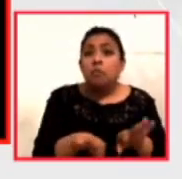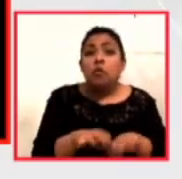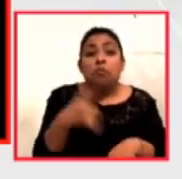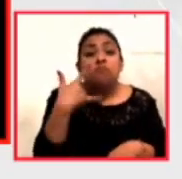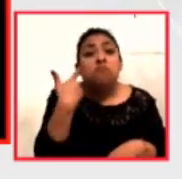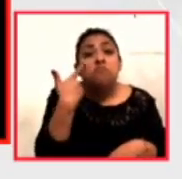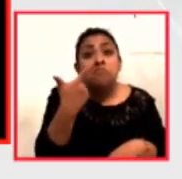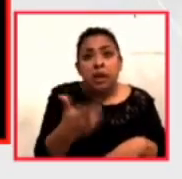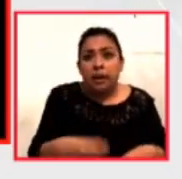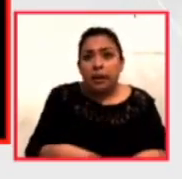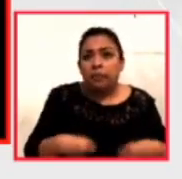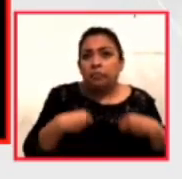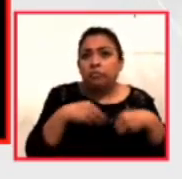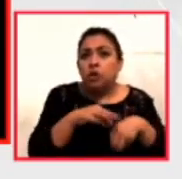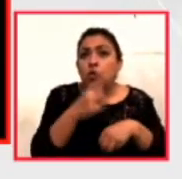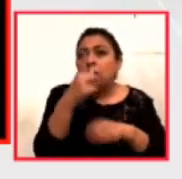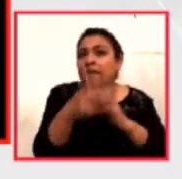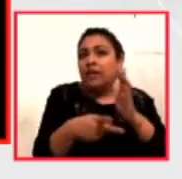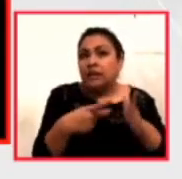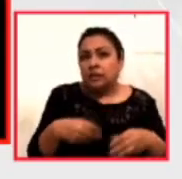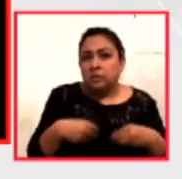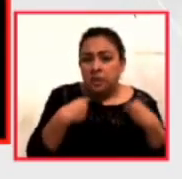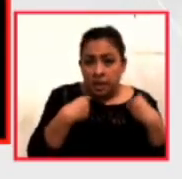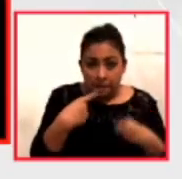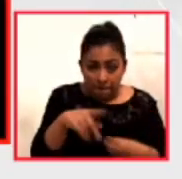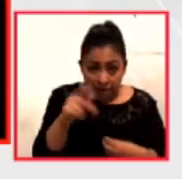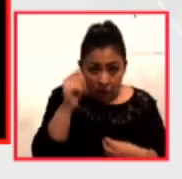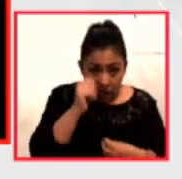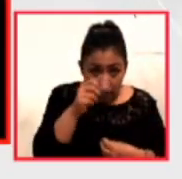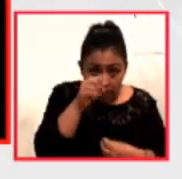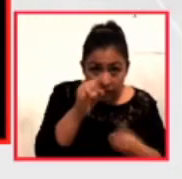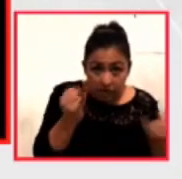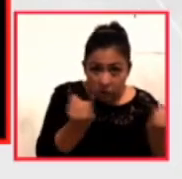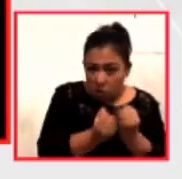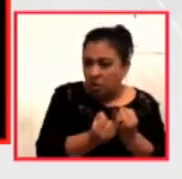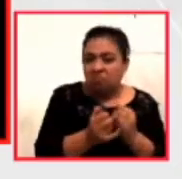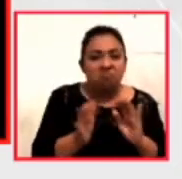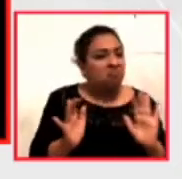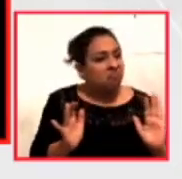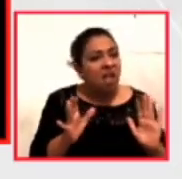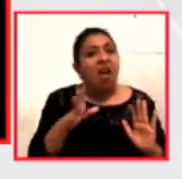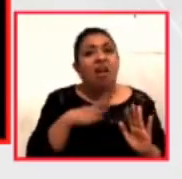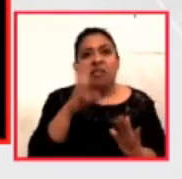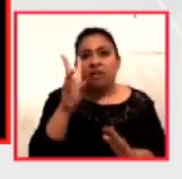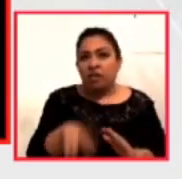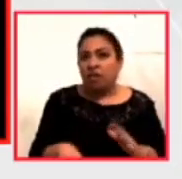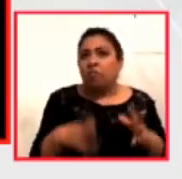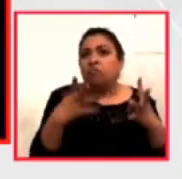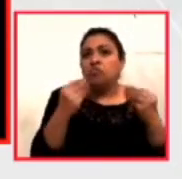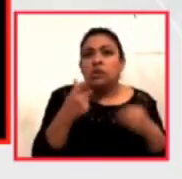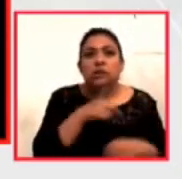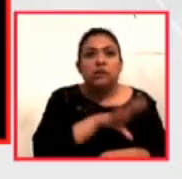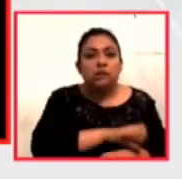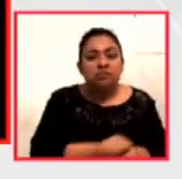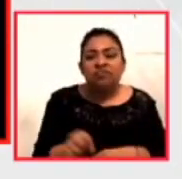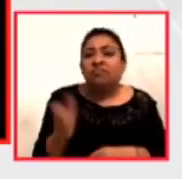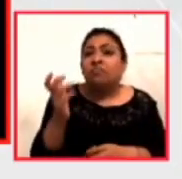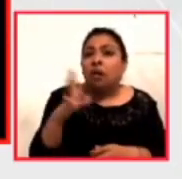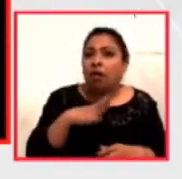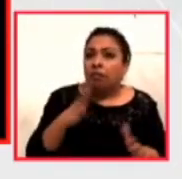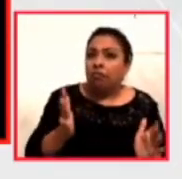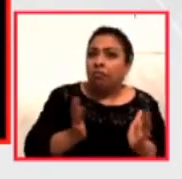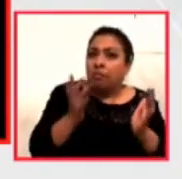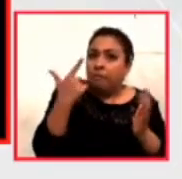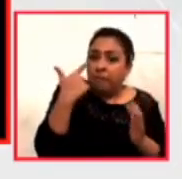vivir una vez en la vida. Pero no siempre fue así. Con todo y la popularidad de la que goza actualmente, no deja de sorprender que